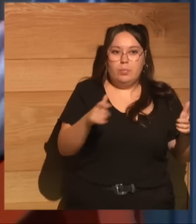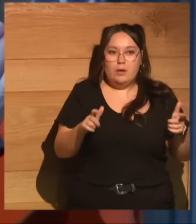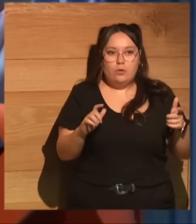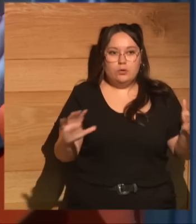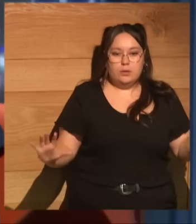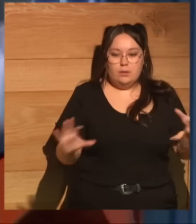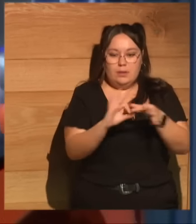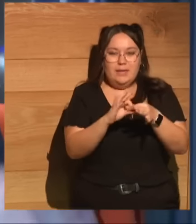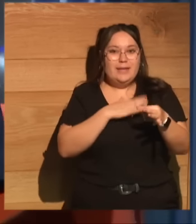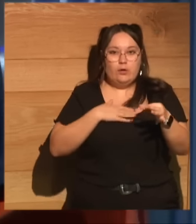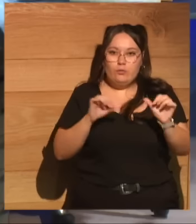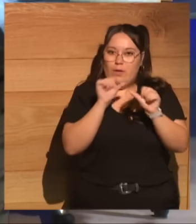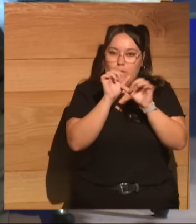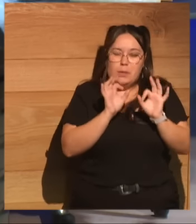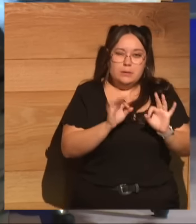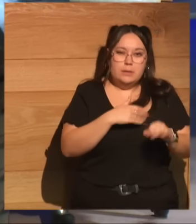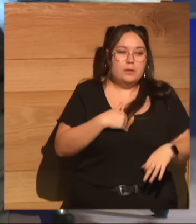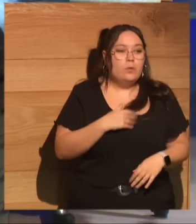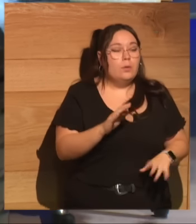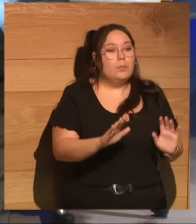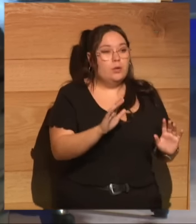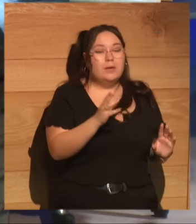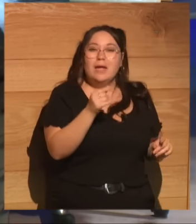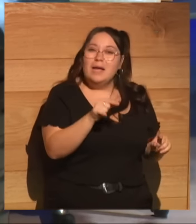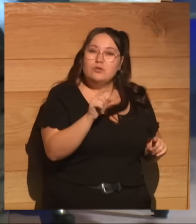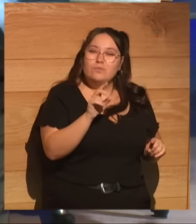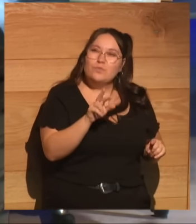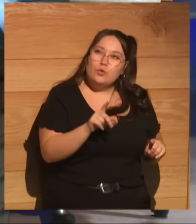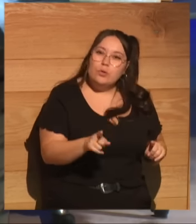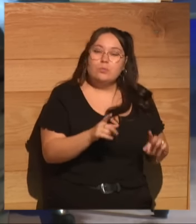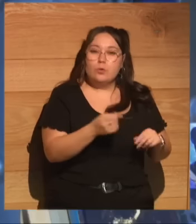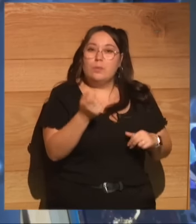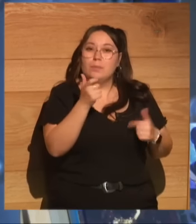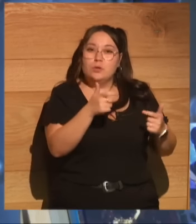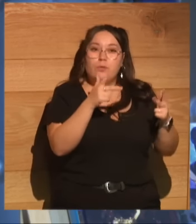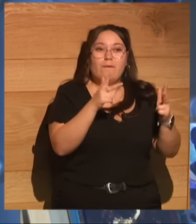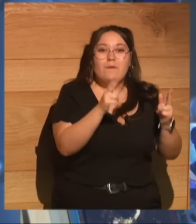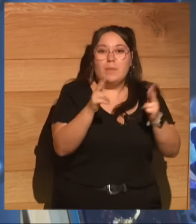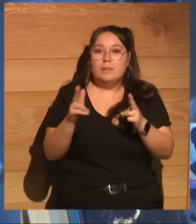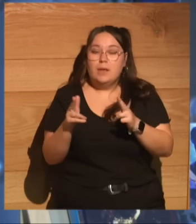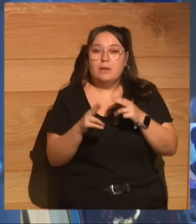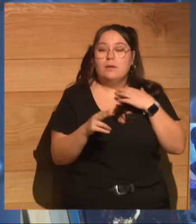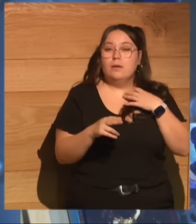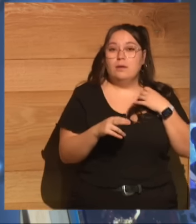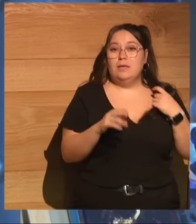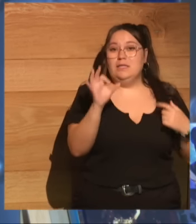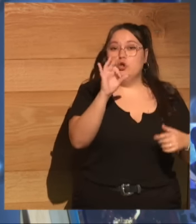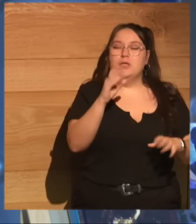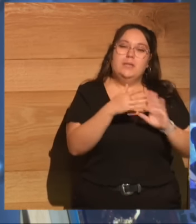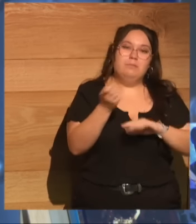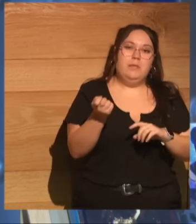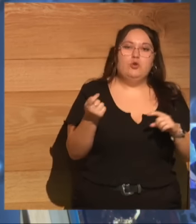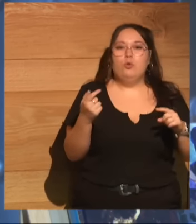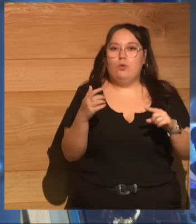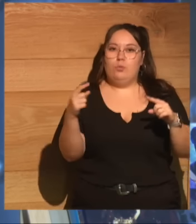quiero que estas dos cosas encajen de una forma determinada. Sí, pero no es tanto eso, porque alguien puede fragmentar mucho. Scorsese, digamos que es el anti-Spielberg en el sentido de